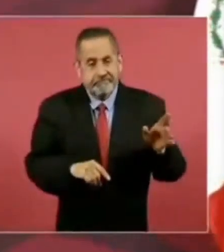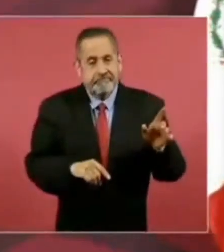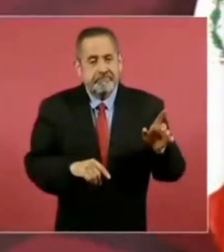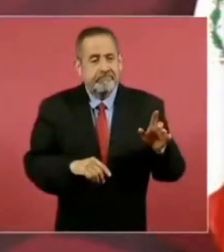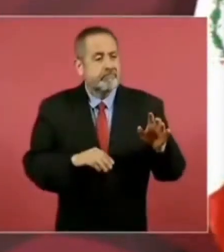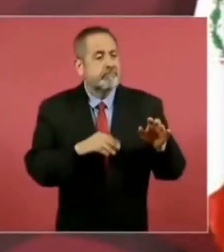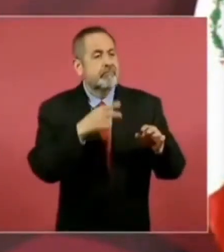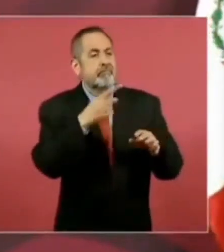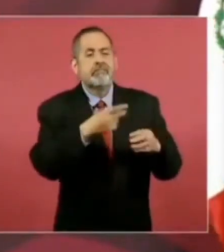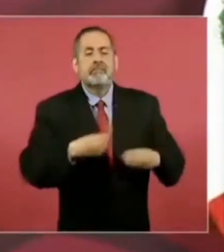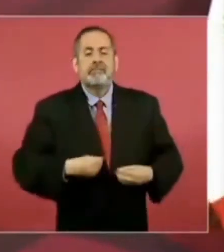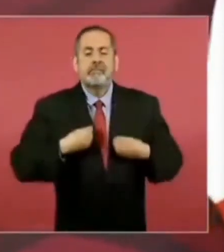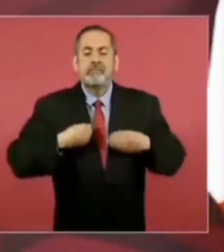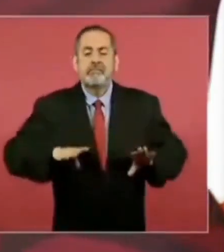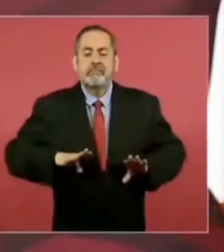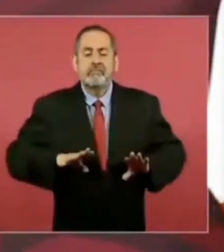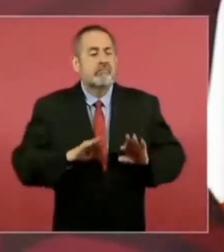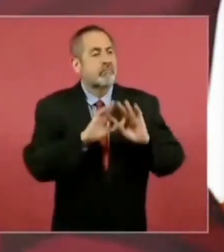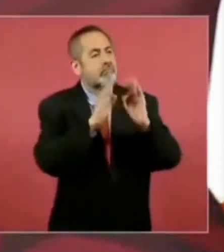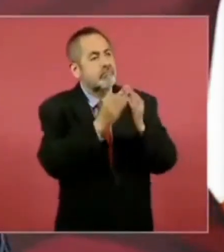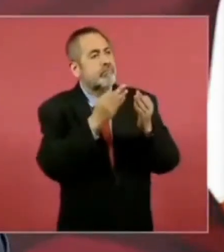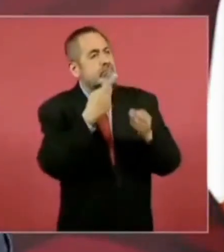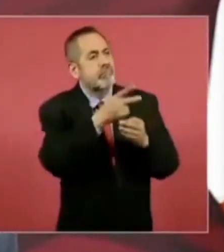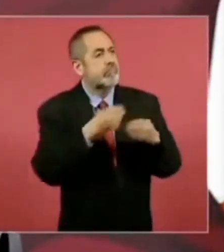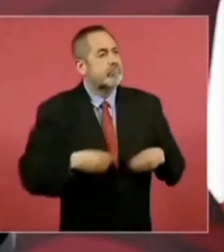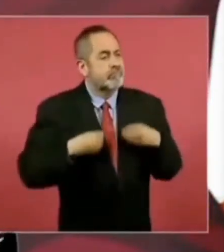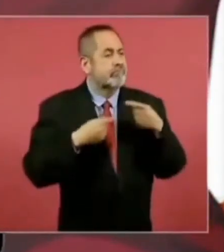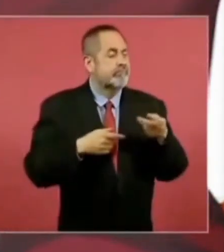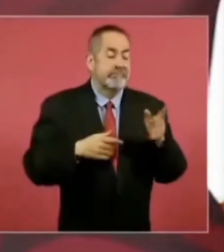modo de vida en donde